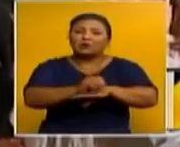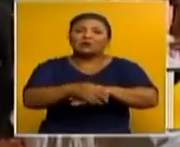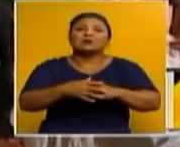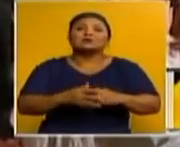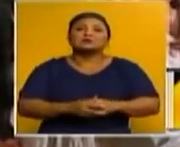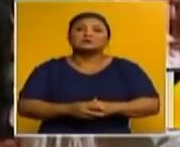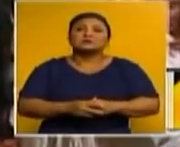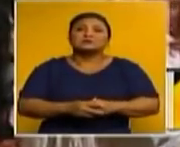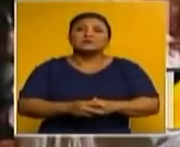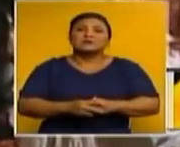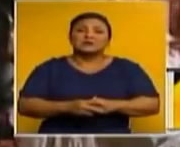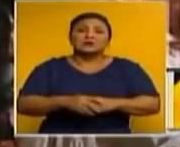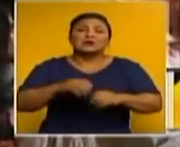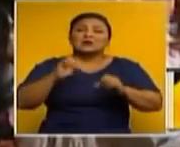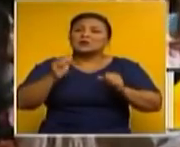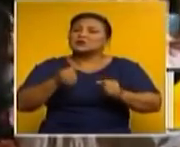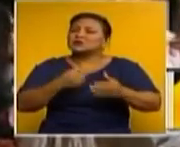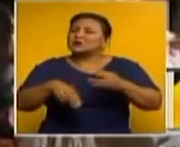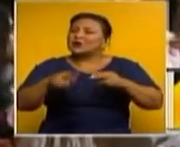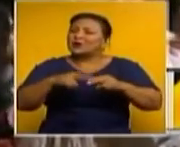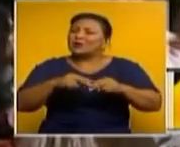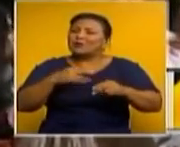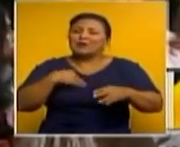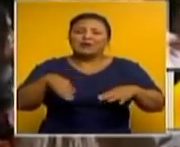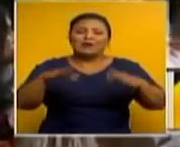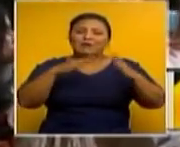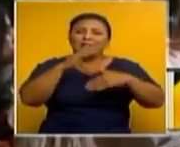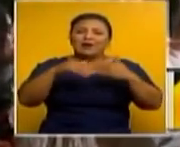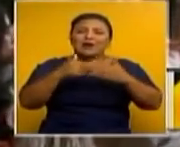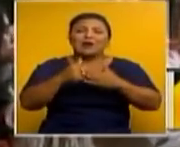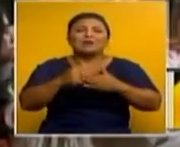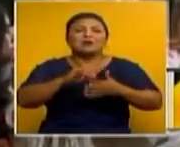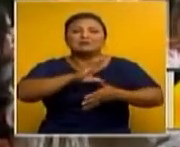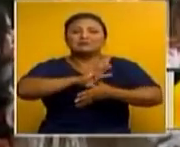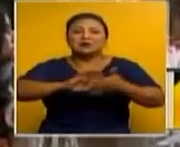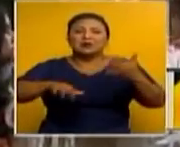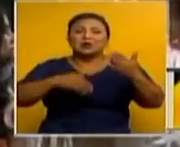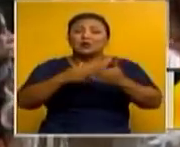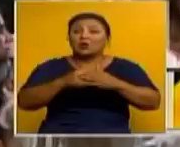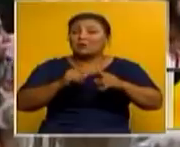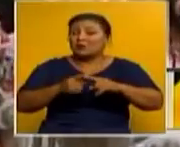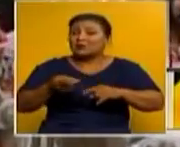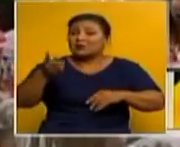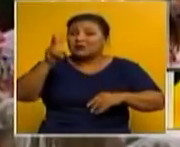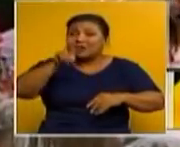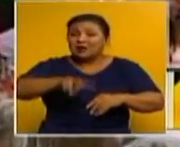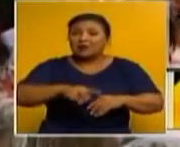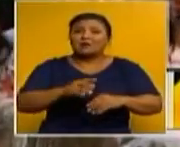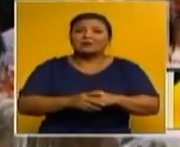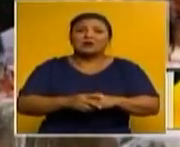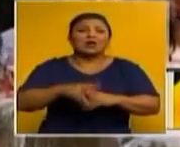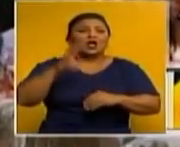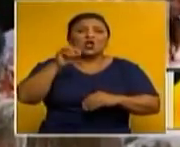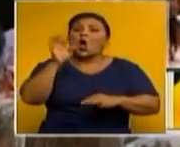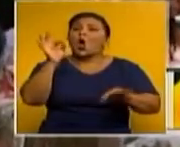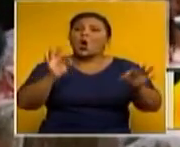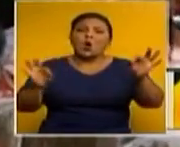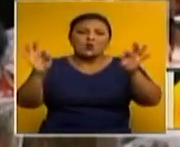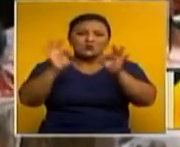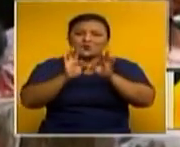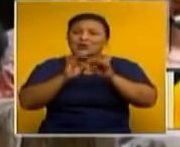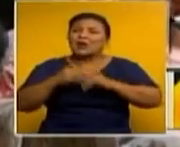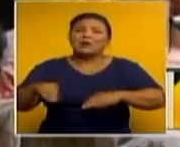respondan con su patrimonio familiar lo que le han defraudado al país, pero además que no vuelvan a